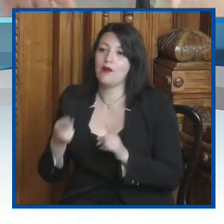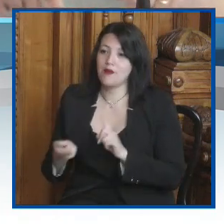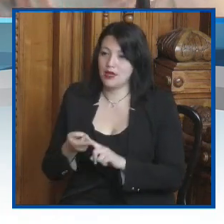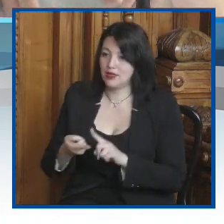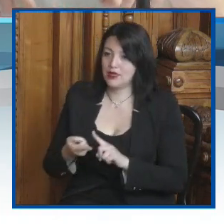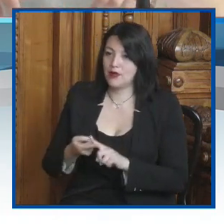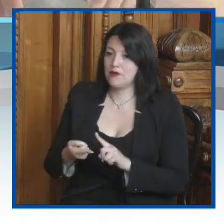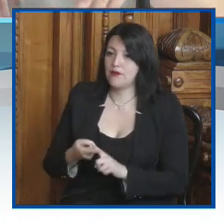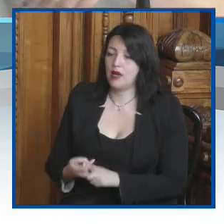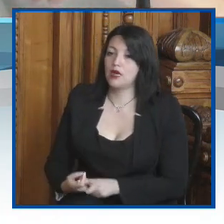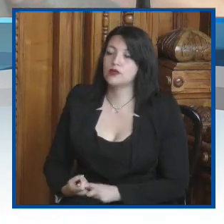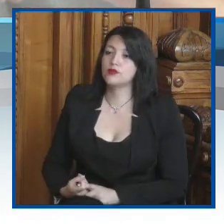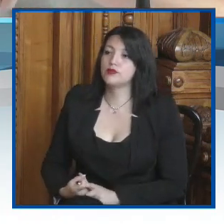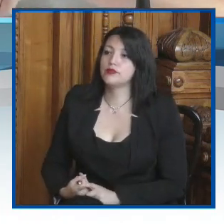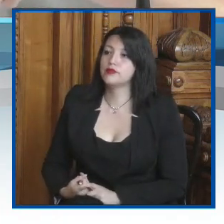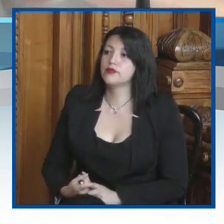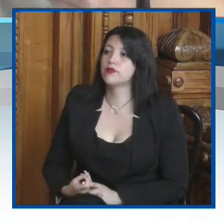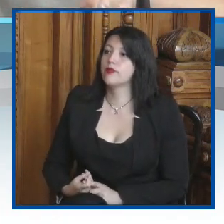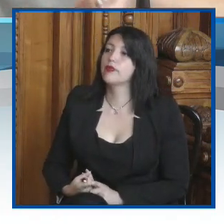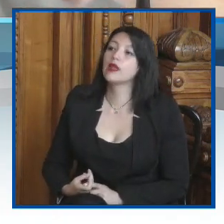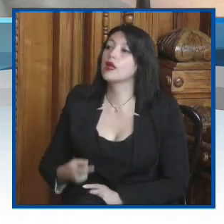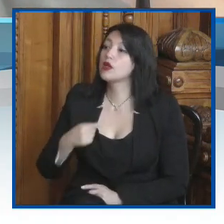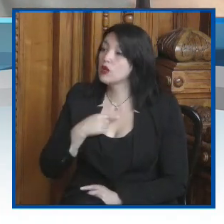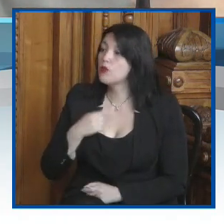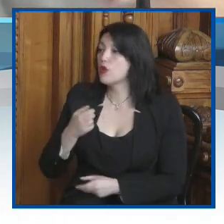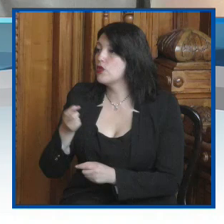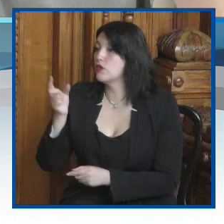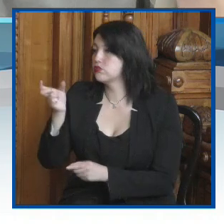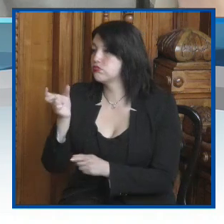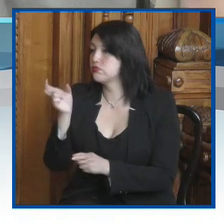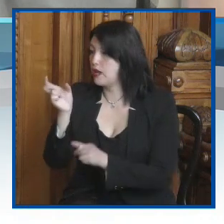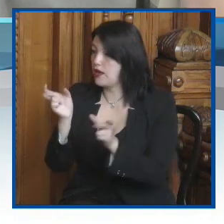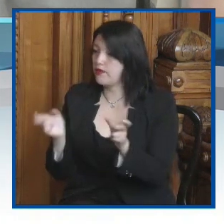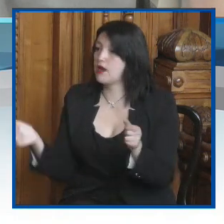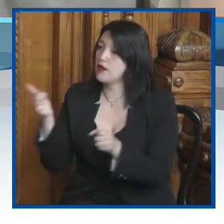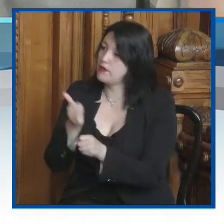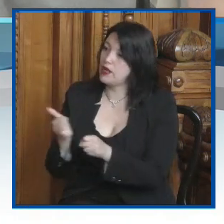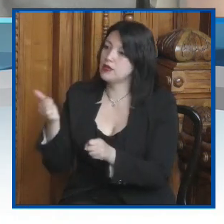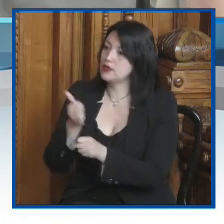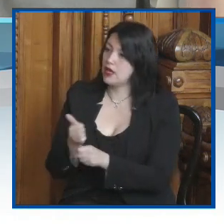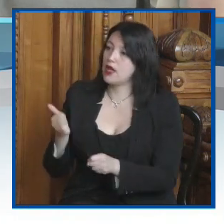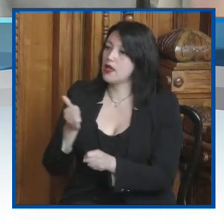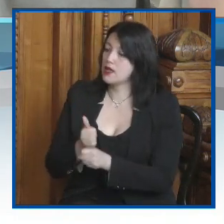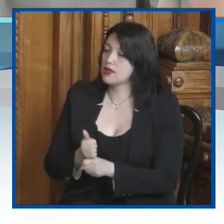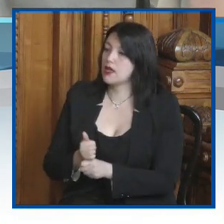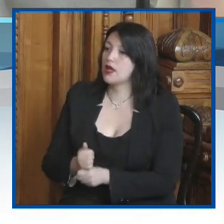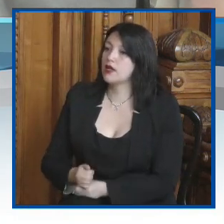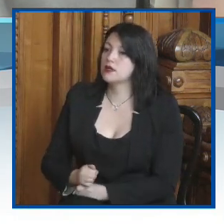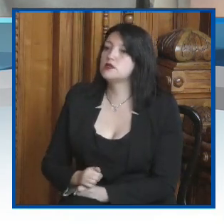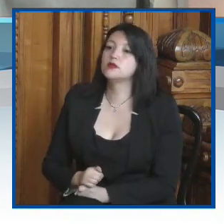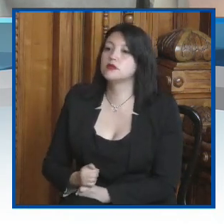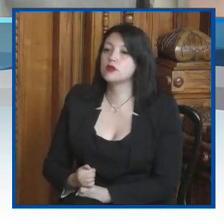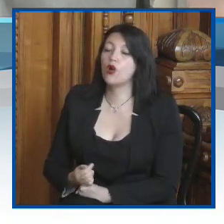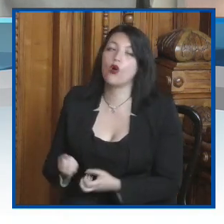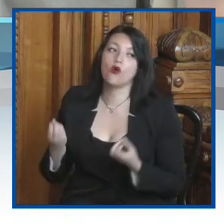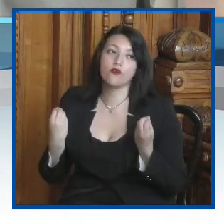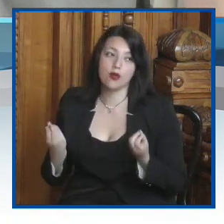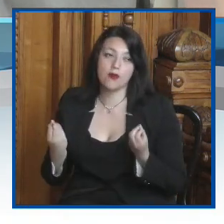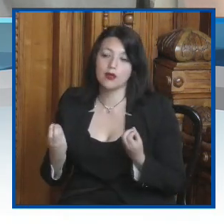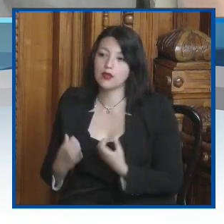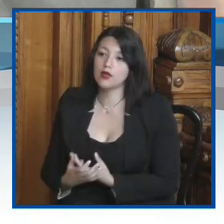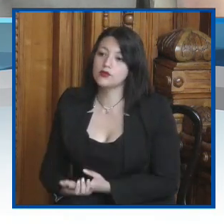yo nunca entendí qué es. Bueno, esa la pueden reemplazar por tal. Y así empezamos a hacer ese juego que iban proponiendo. Hicimos una lista, que obviamente no es